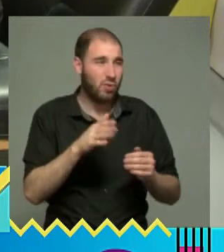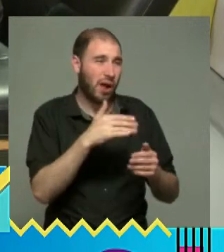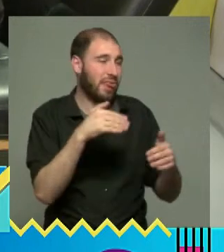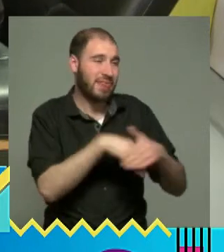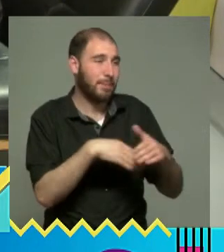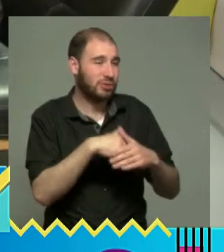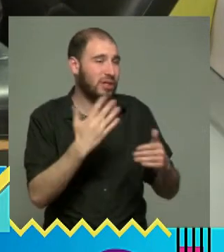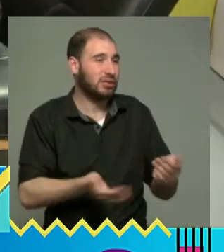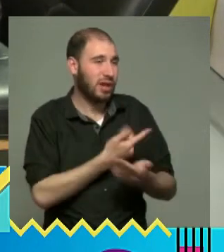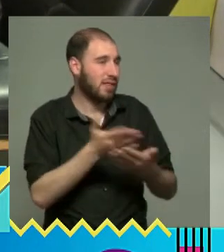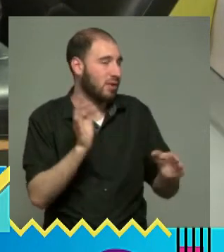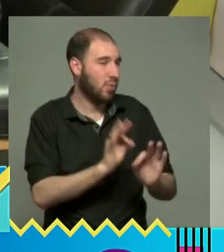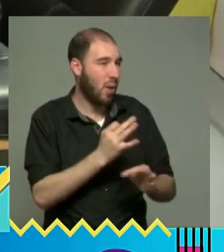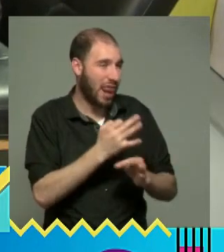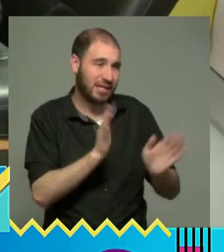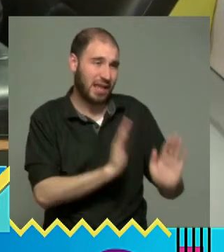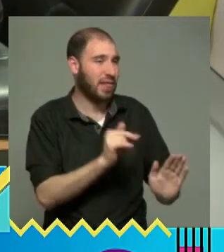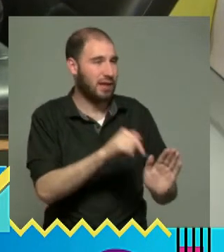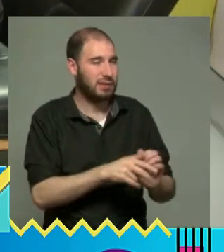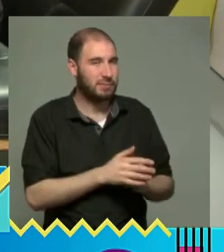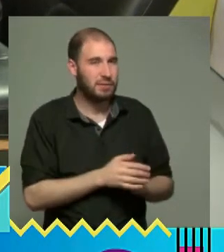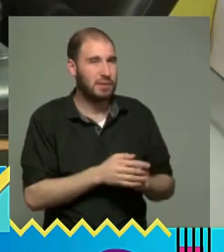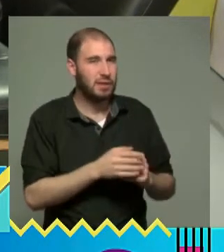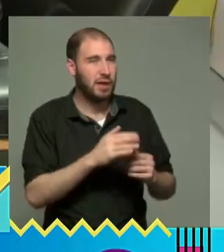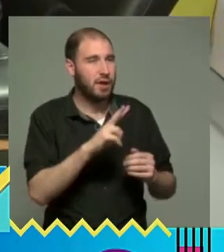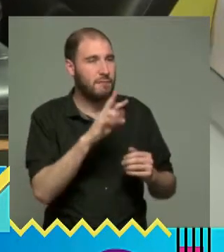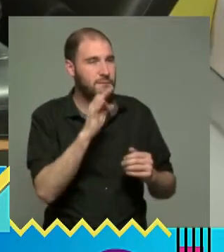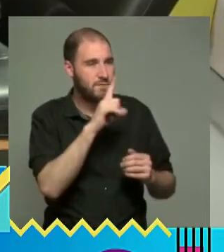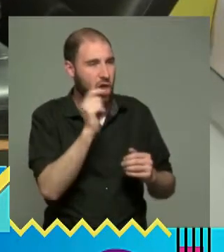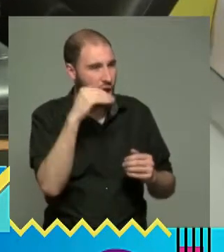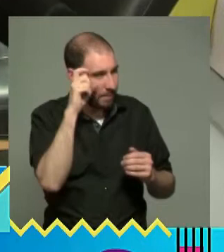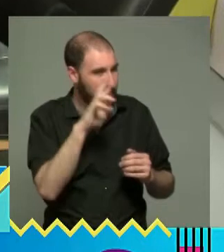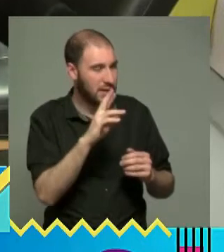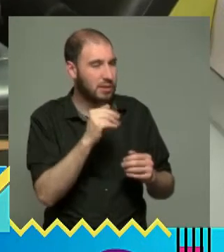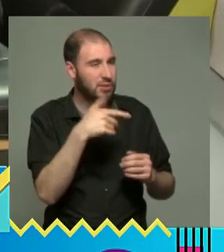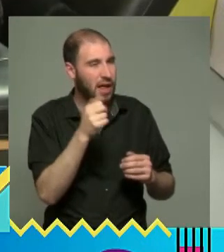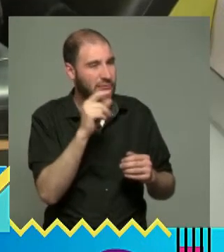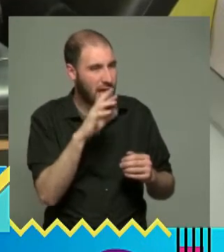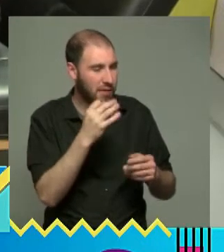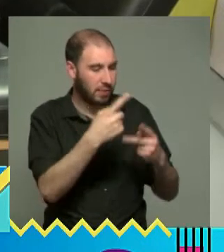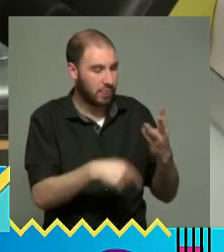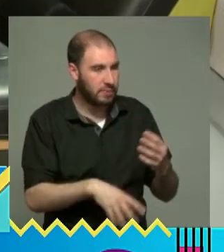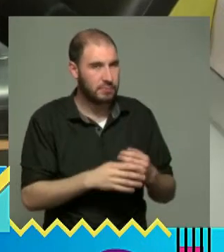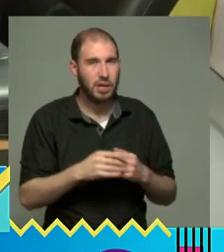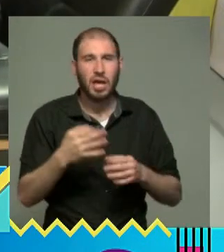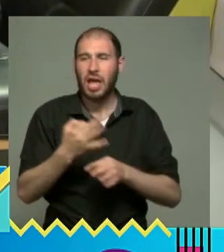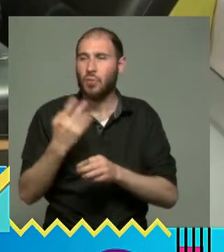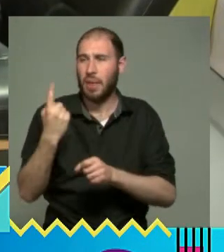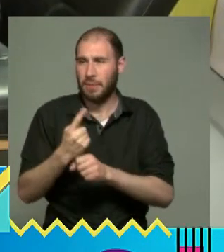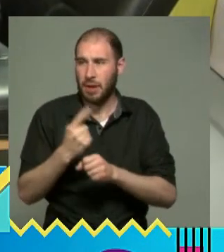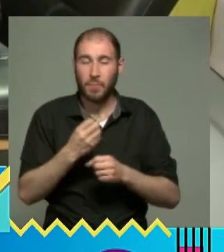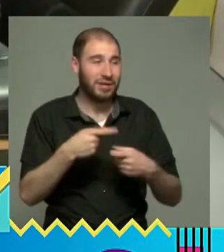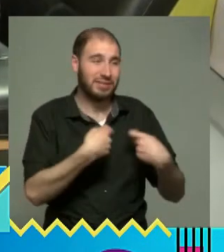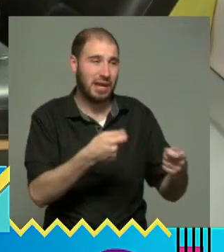depósitos de la Dirección General de Escuela, de Devolver, y de Mario Daro, etcétera, para etcétera. los colegios primarios. Porque era nunca